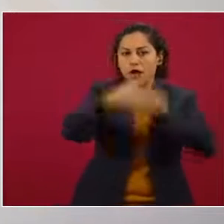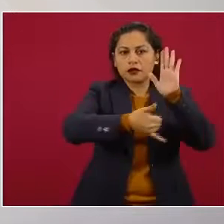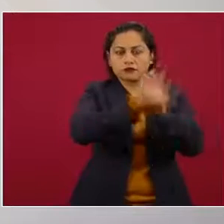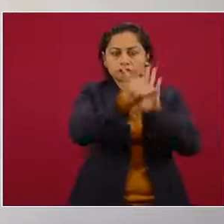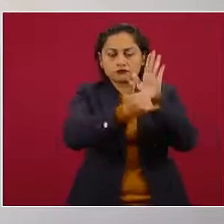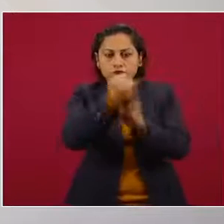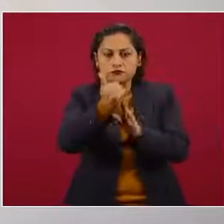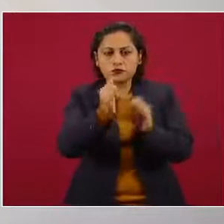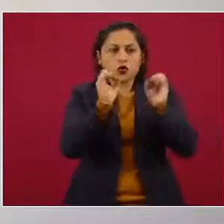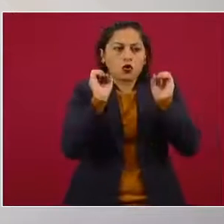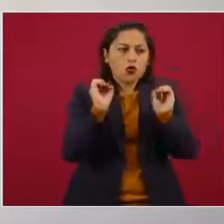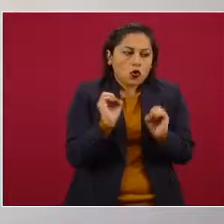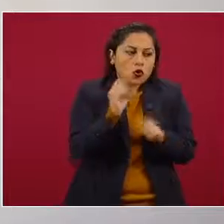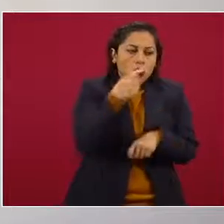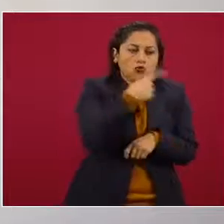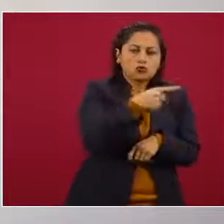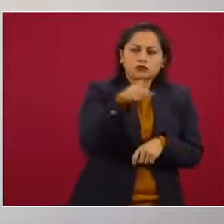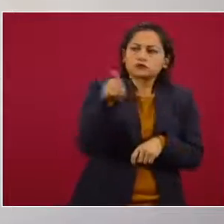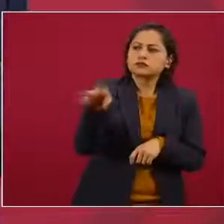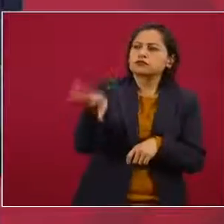una casa usada